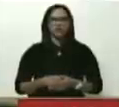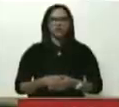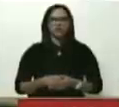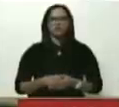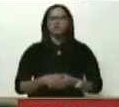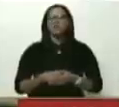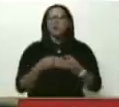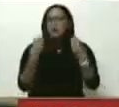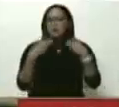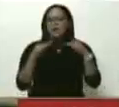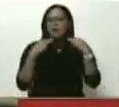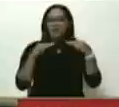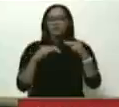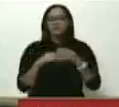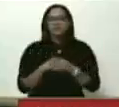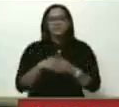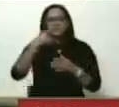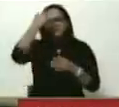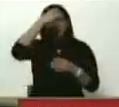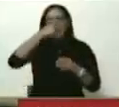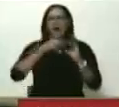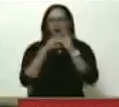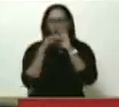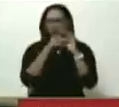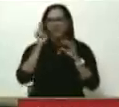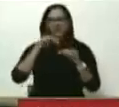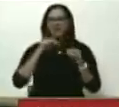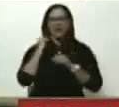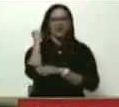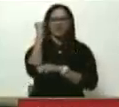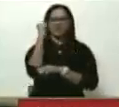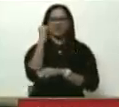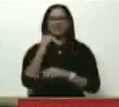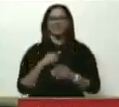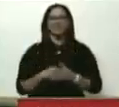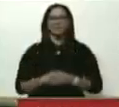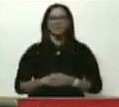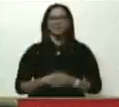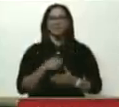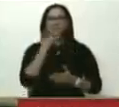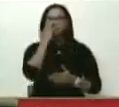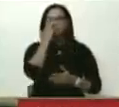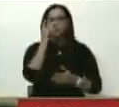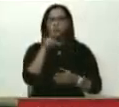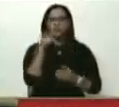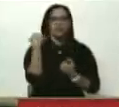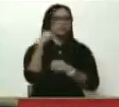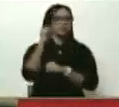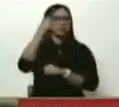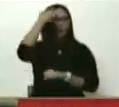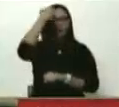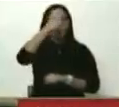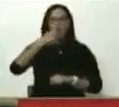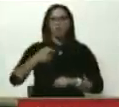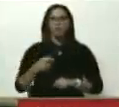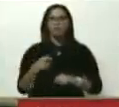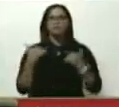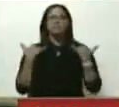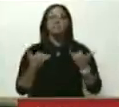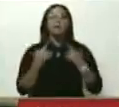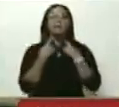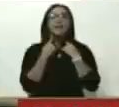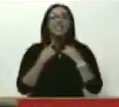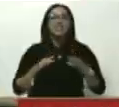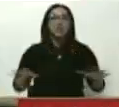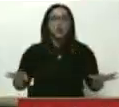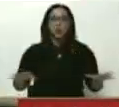Moralejas, el pueblo unido jamás será vencido. Si usted le da la espalda al pueblo, ya perdió,